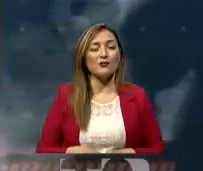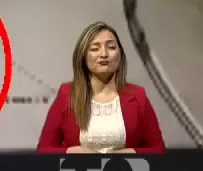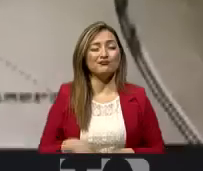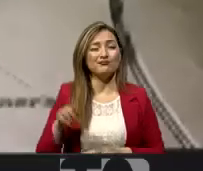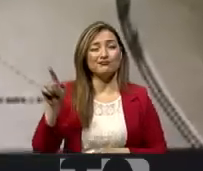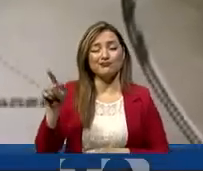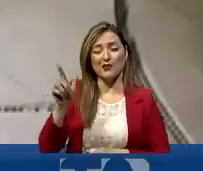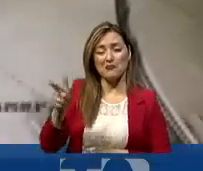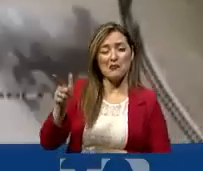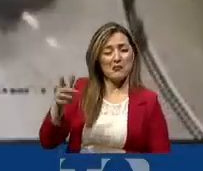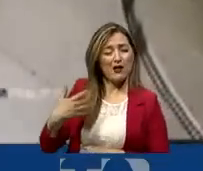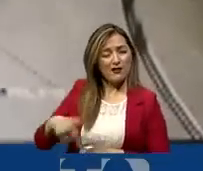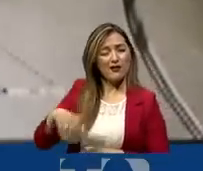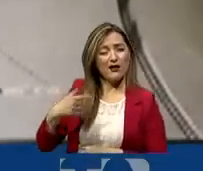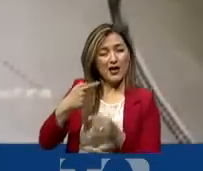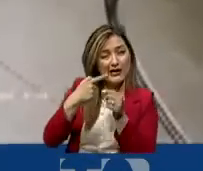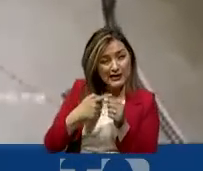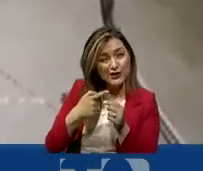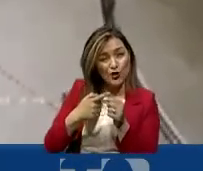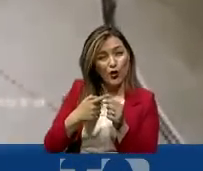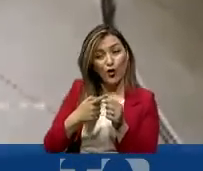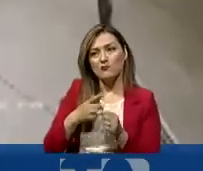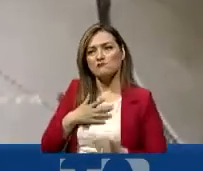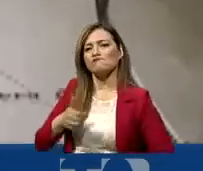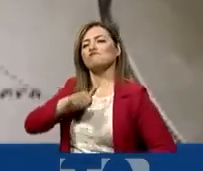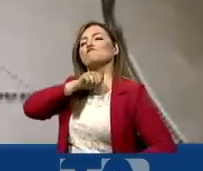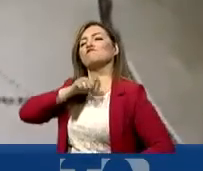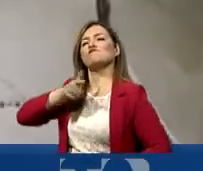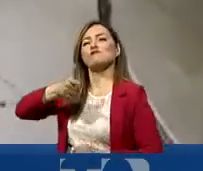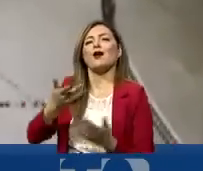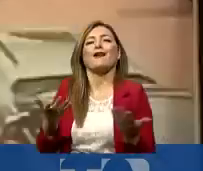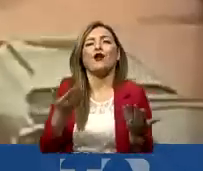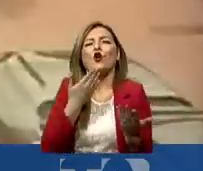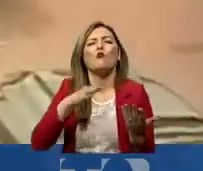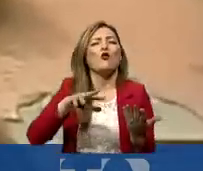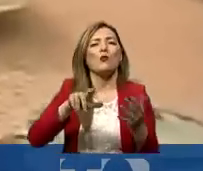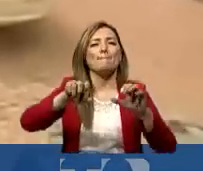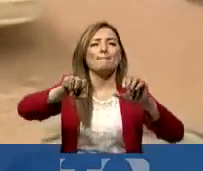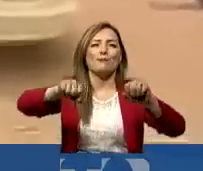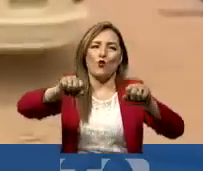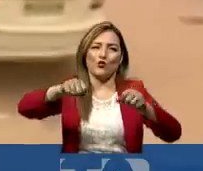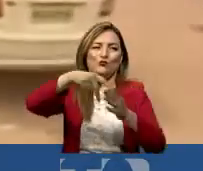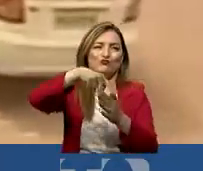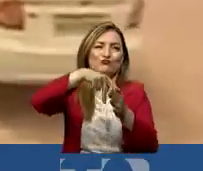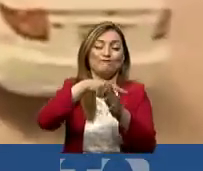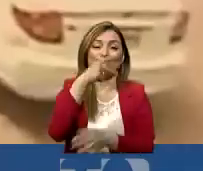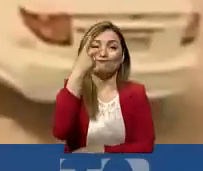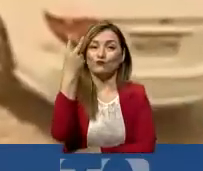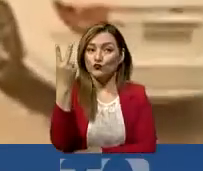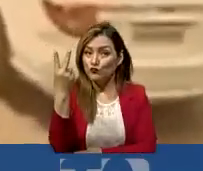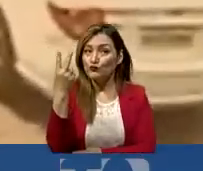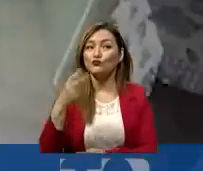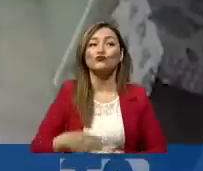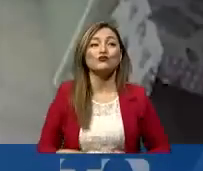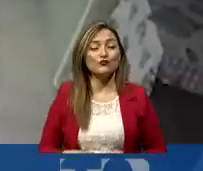3 de cada 10 delitos que se cometen en Quito se los hace a bordo de una motocicleta ocupada por dos personas. Y en